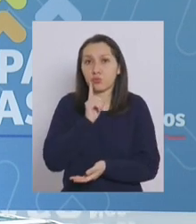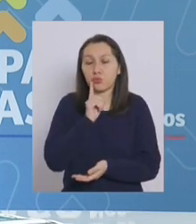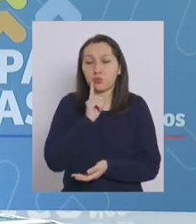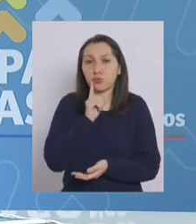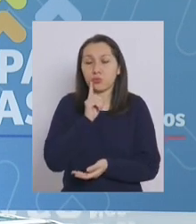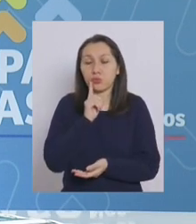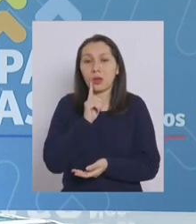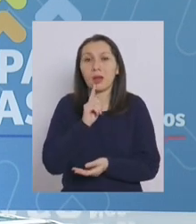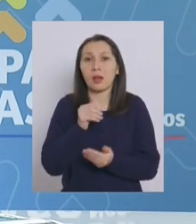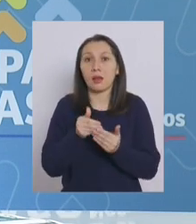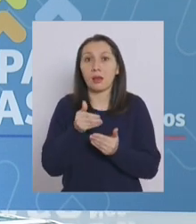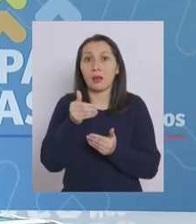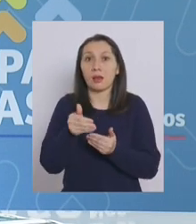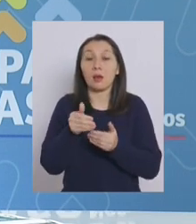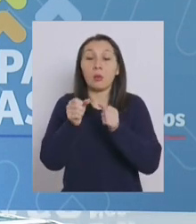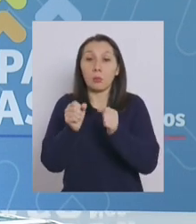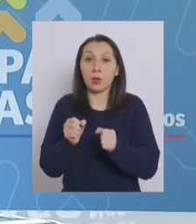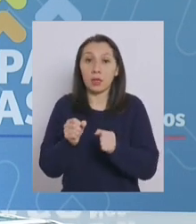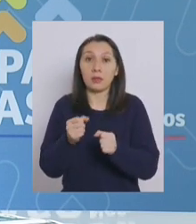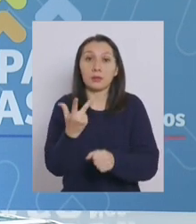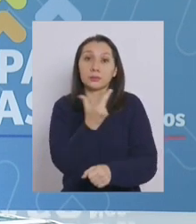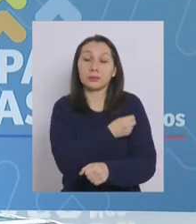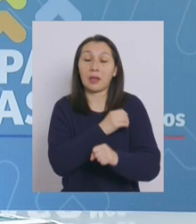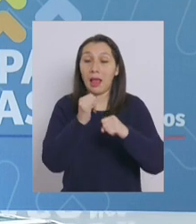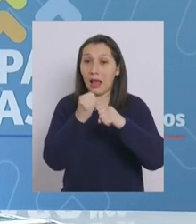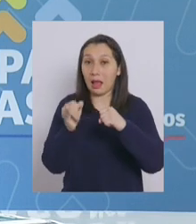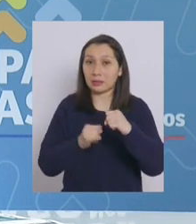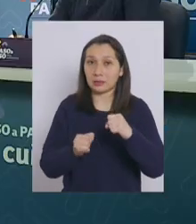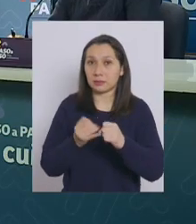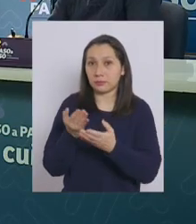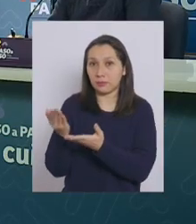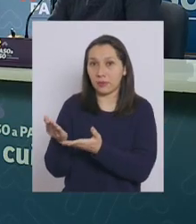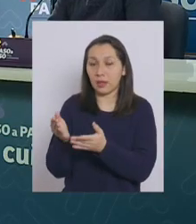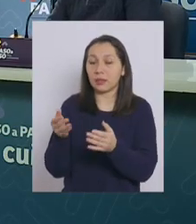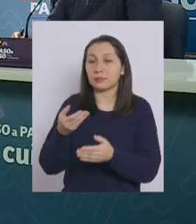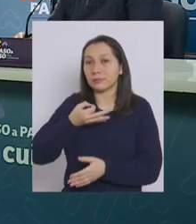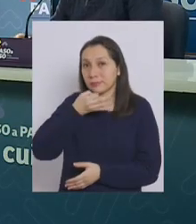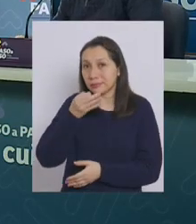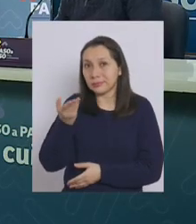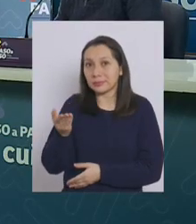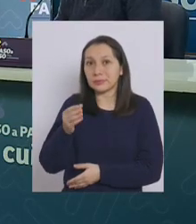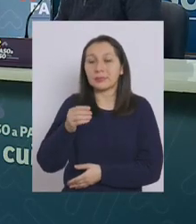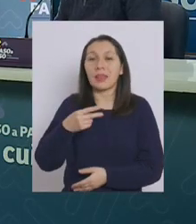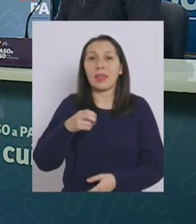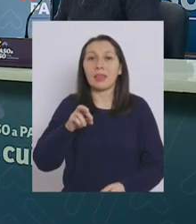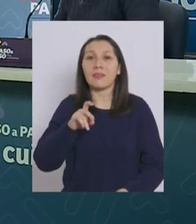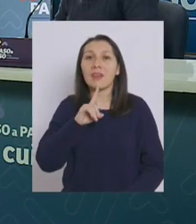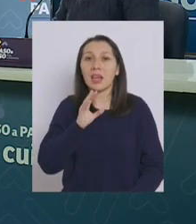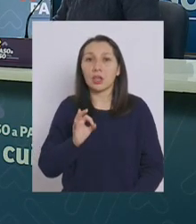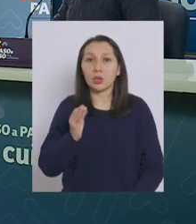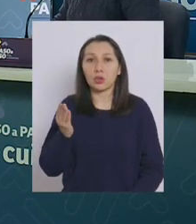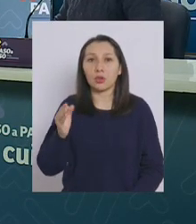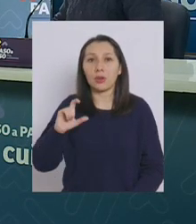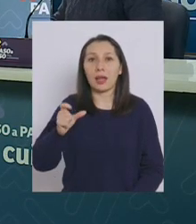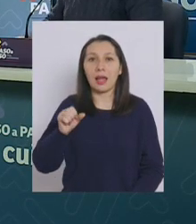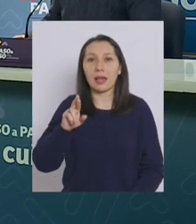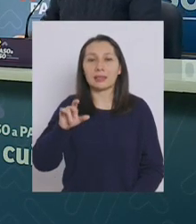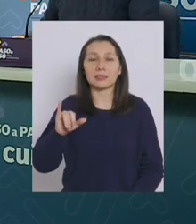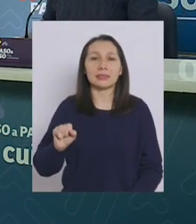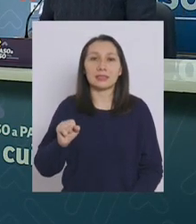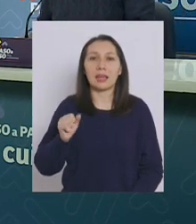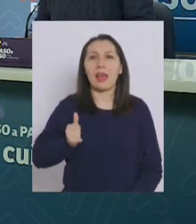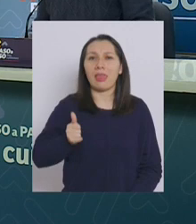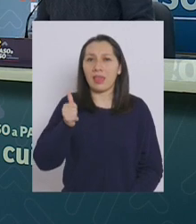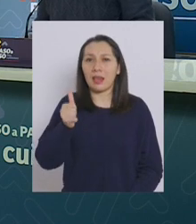por delante la posibilidad de vacunarse con AstraZeneca. Le doy la palabra a Heriberto García, director del